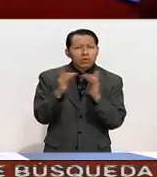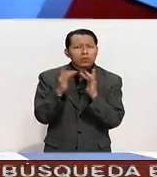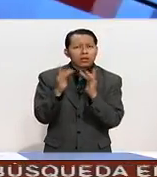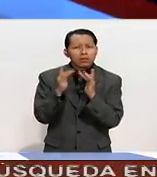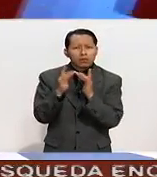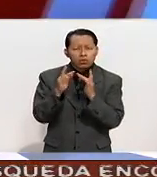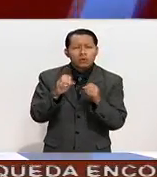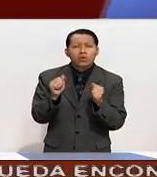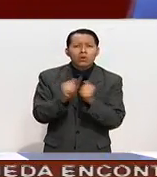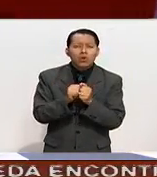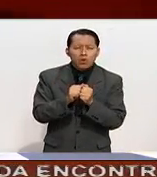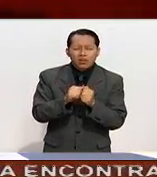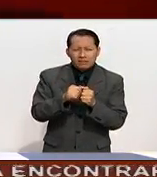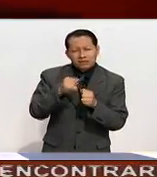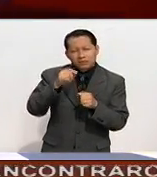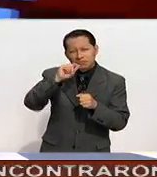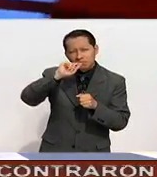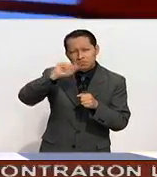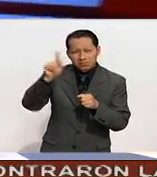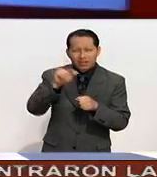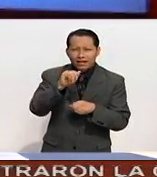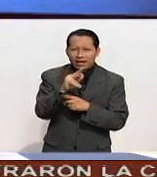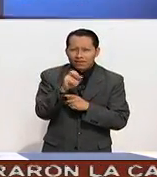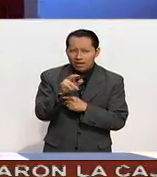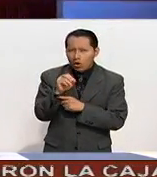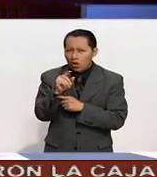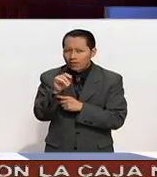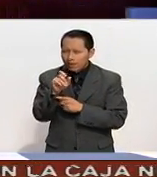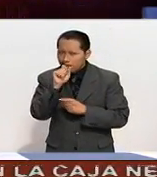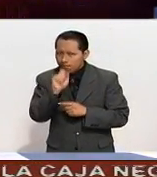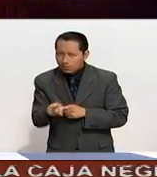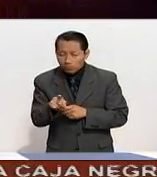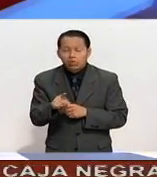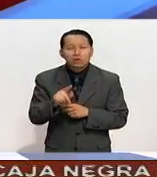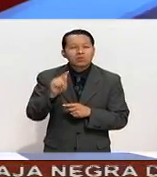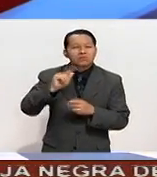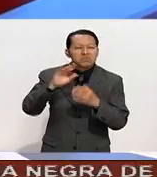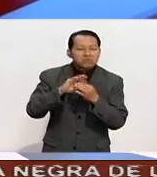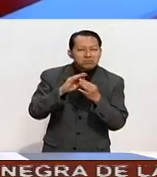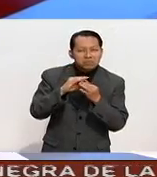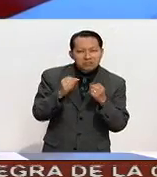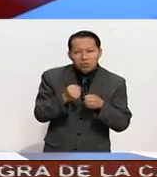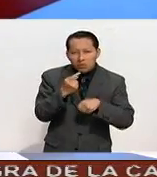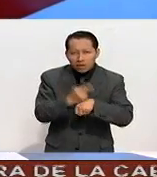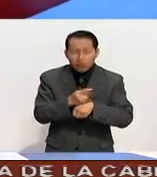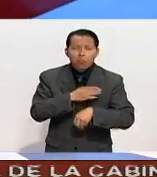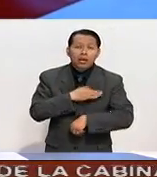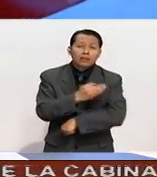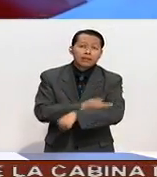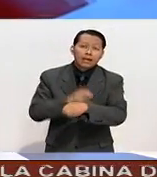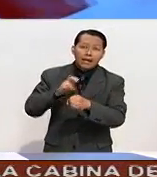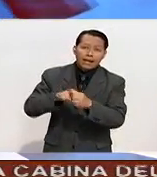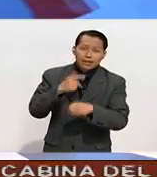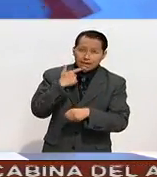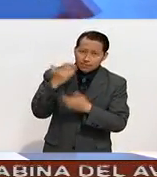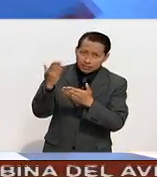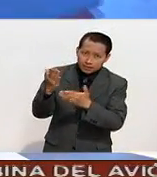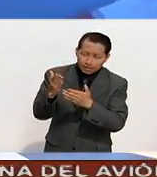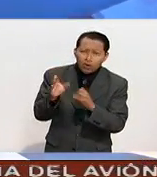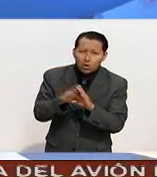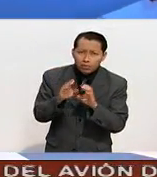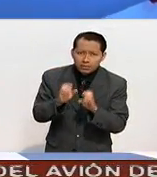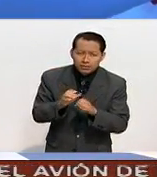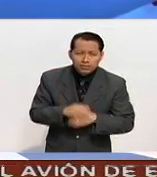especialista en temas de seguridad y análisis internacional, Javier Oliva. Javier, muy buenas tardes allá en Gran Bretaña, ¿cómo estás?